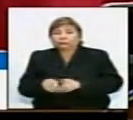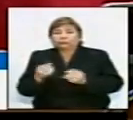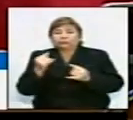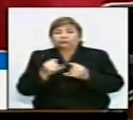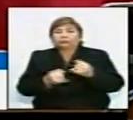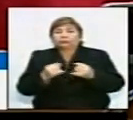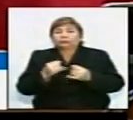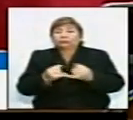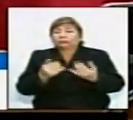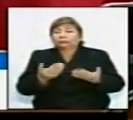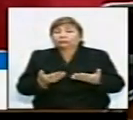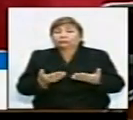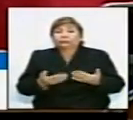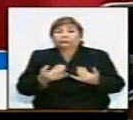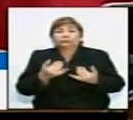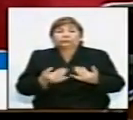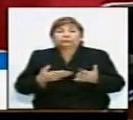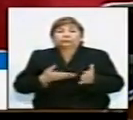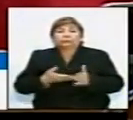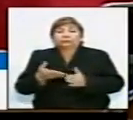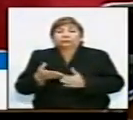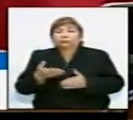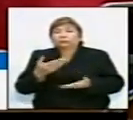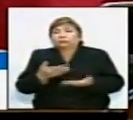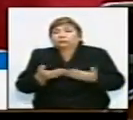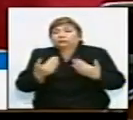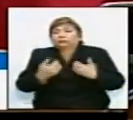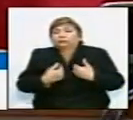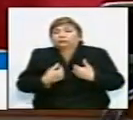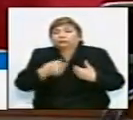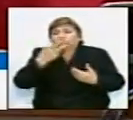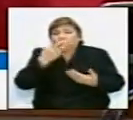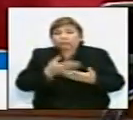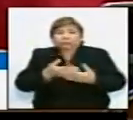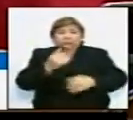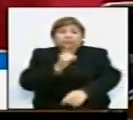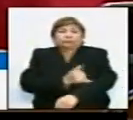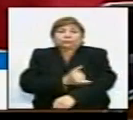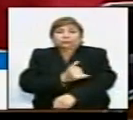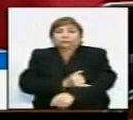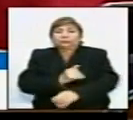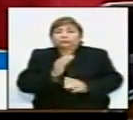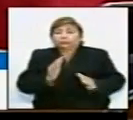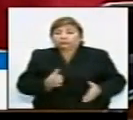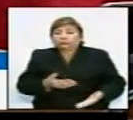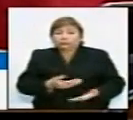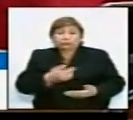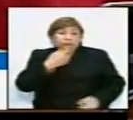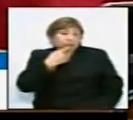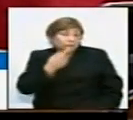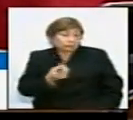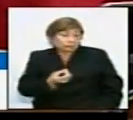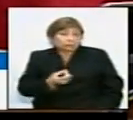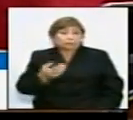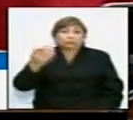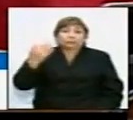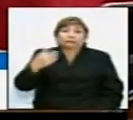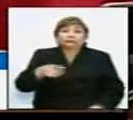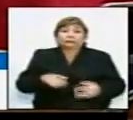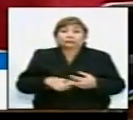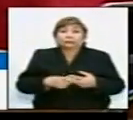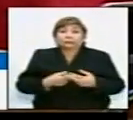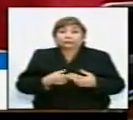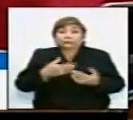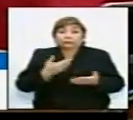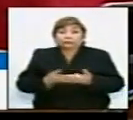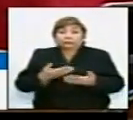Finalmente, el último lineamiento tiene que ver con el tema de institucionalidad. Como les mencioné al principio, este es uno de